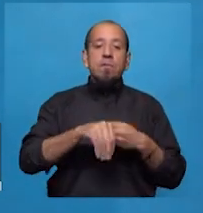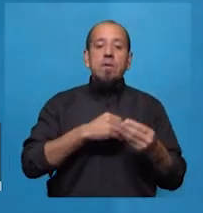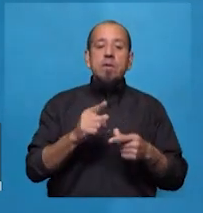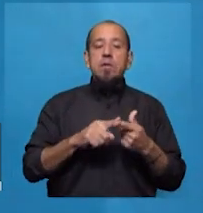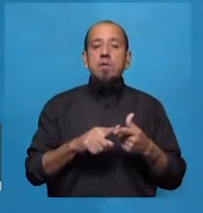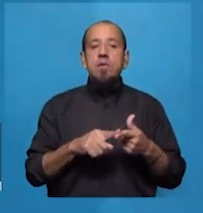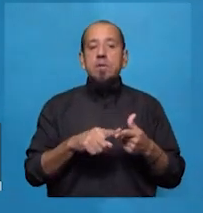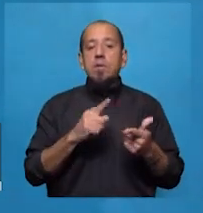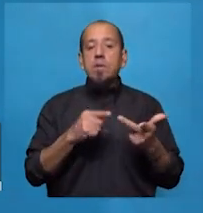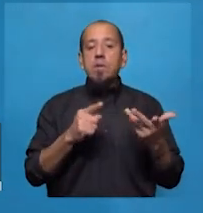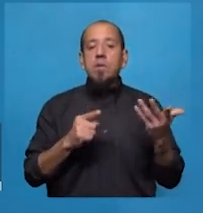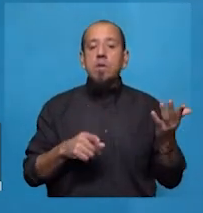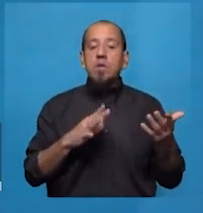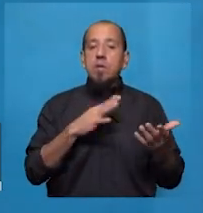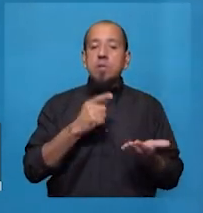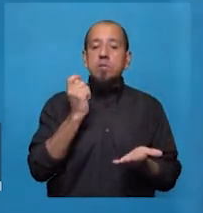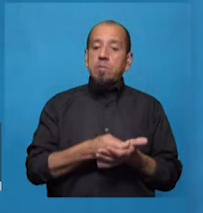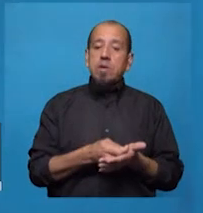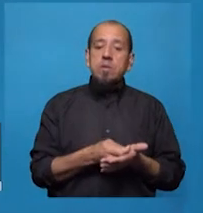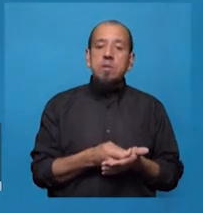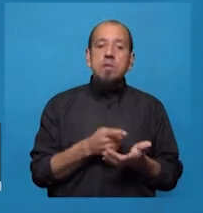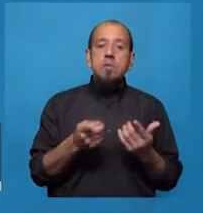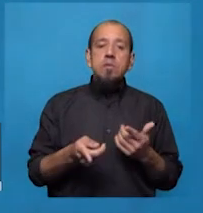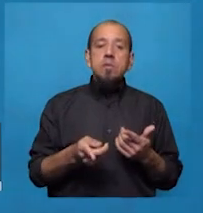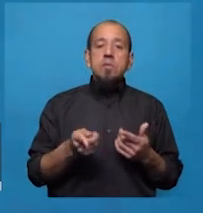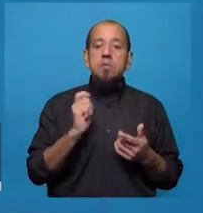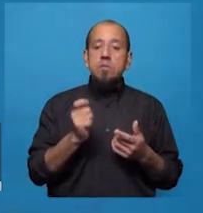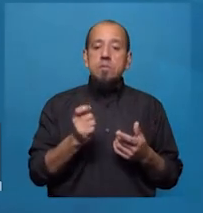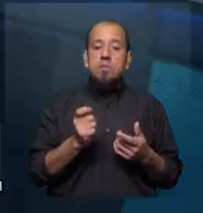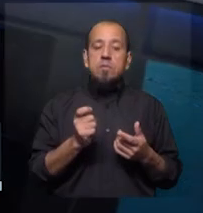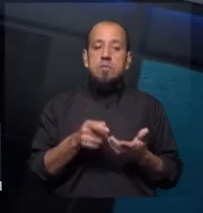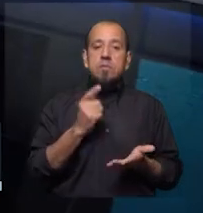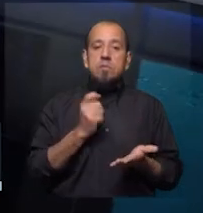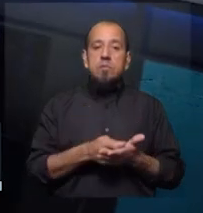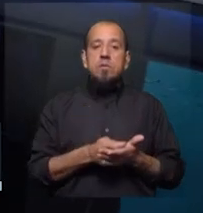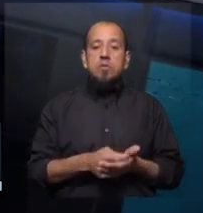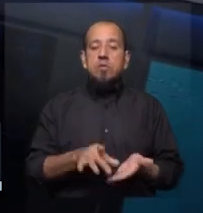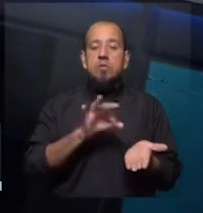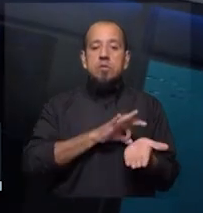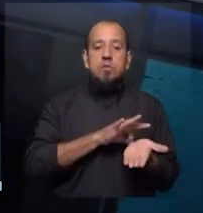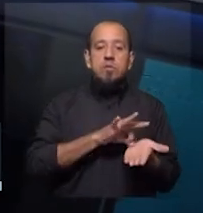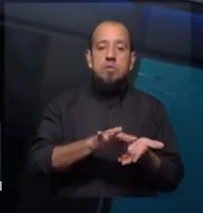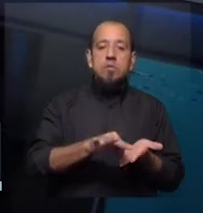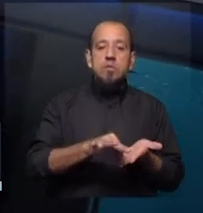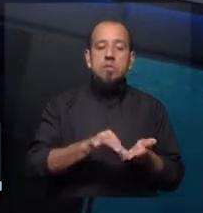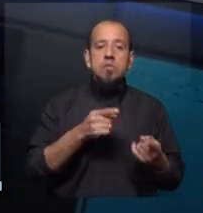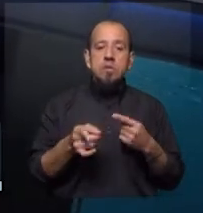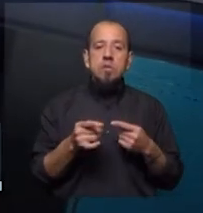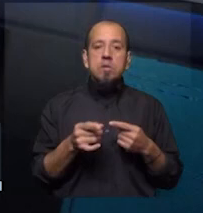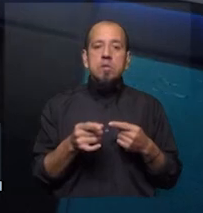eso tiene un costo y normalmente quienes terminan pagando esos servicios digamos que se tienen que